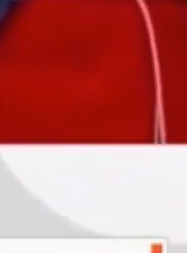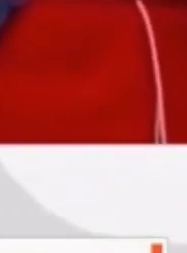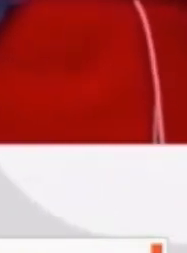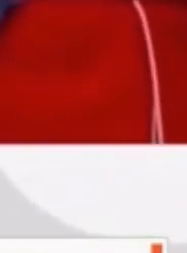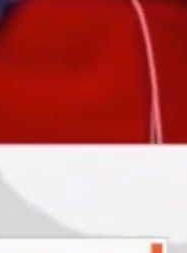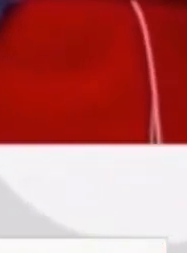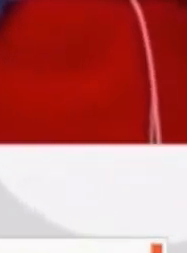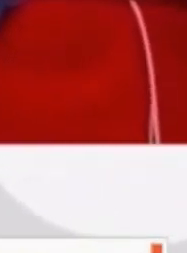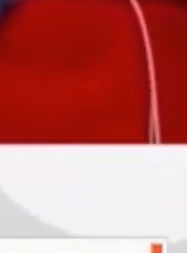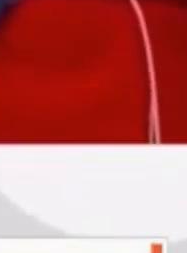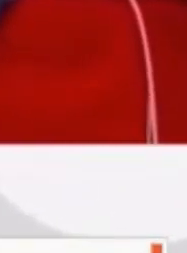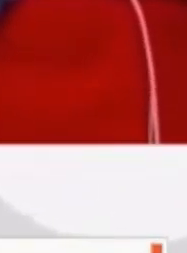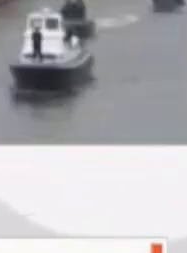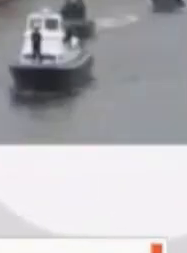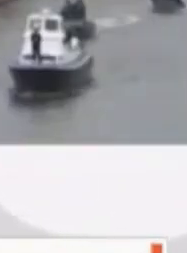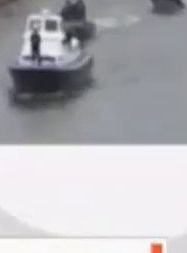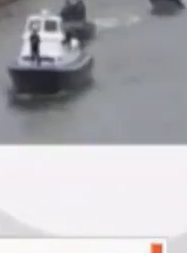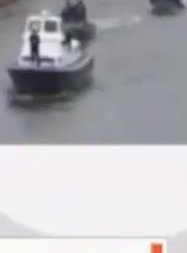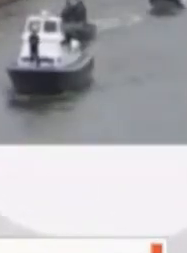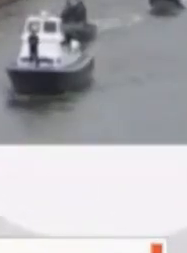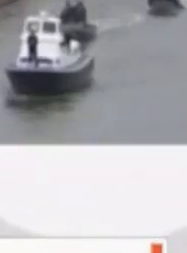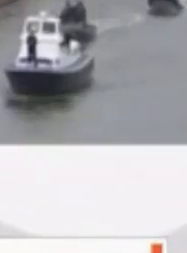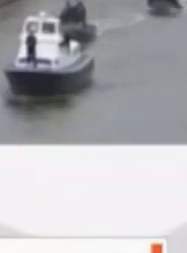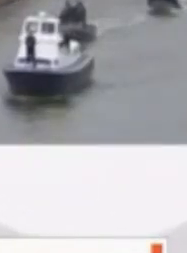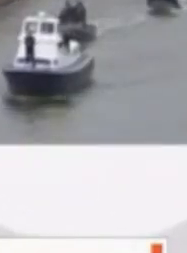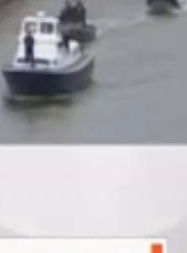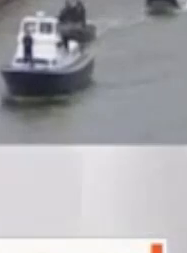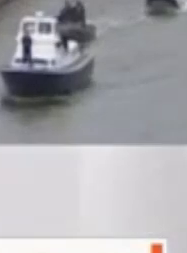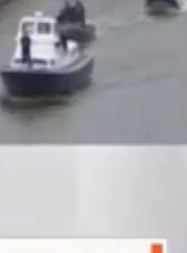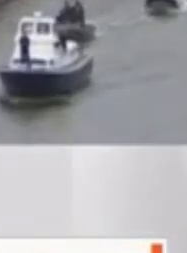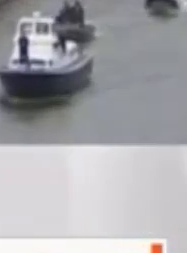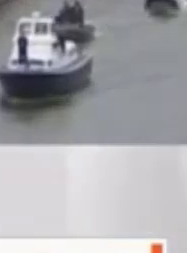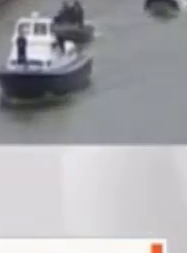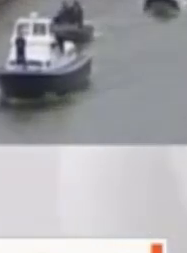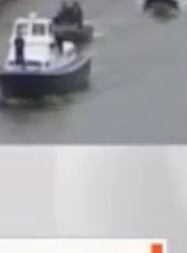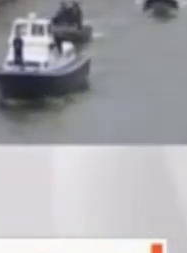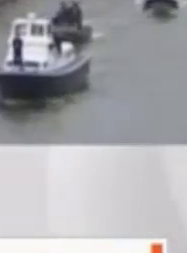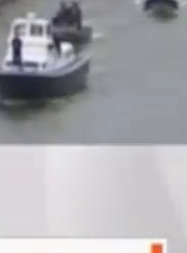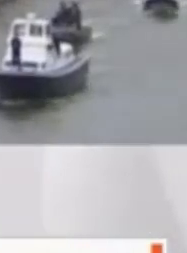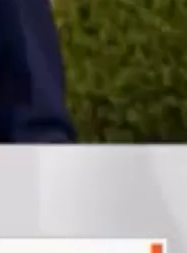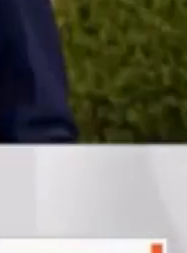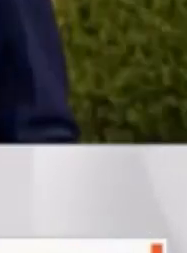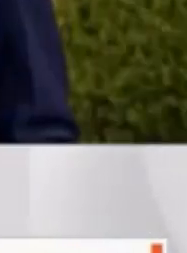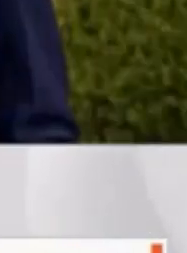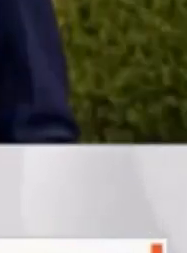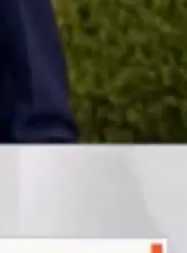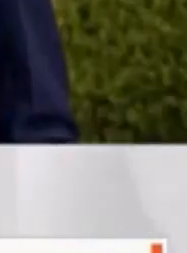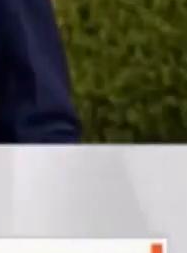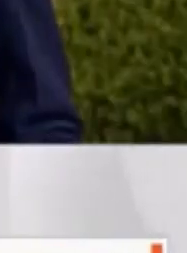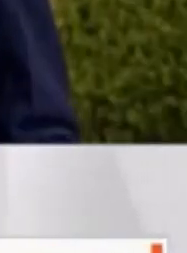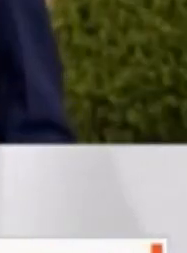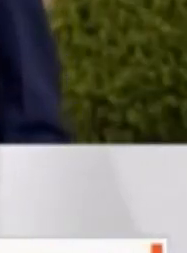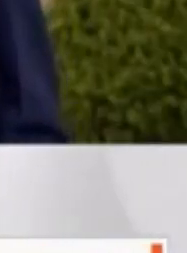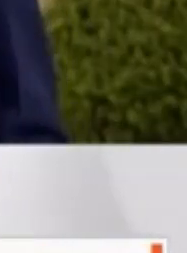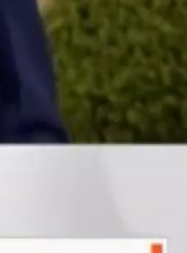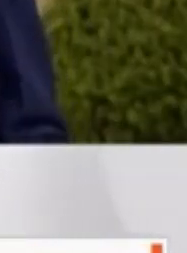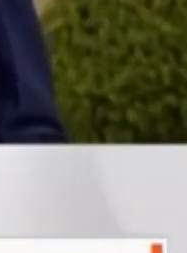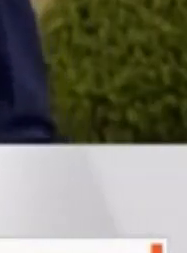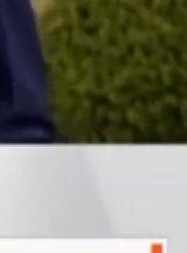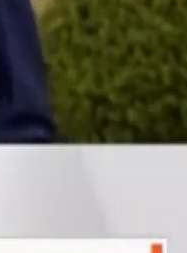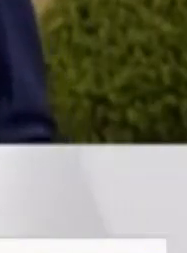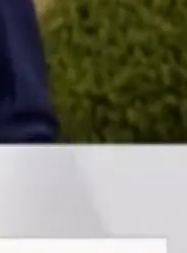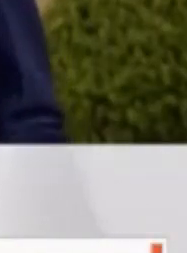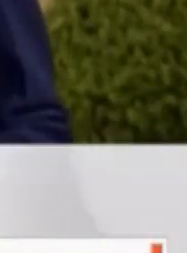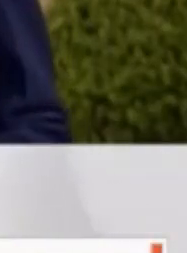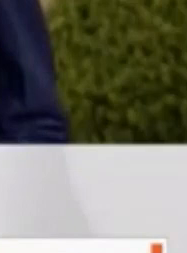Real para llegar a este momento. Perfectamente Camila podría no ser reina, una princesa o una duquesa. Es un desafío importante